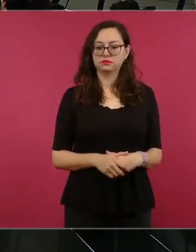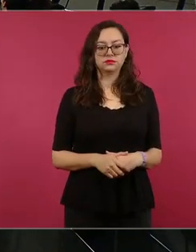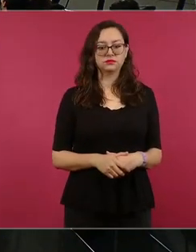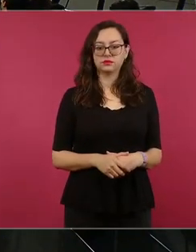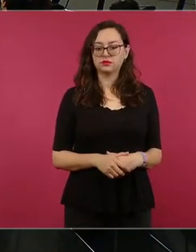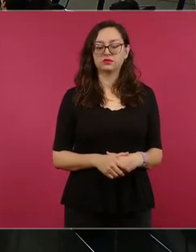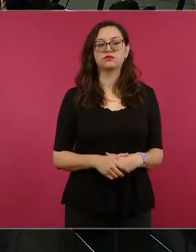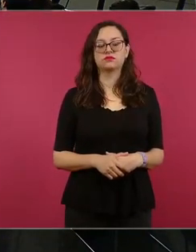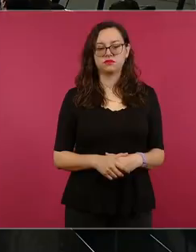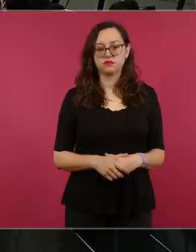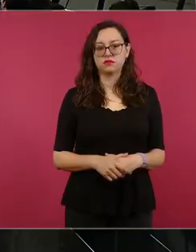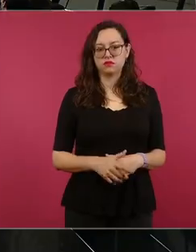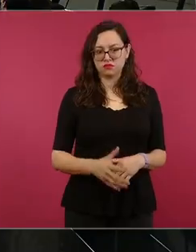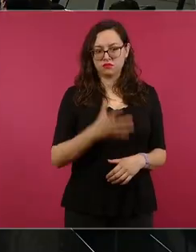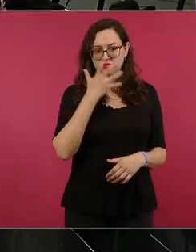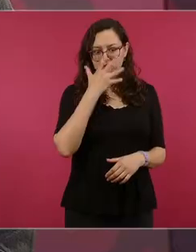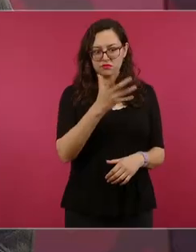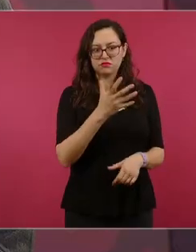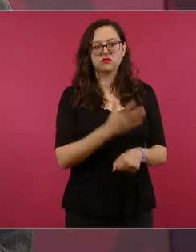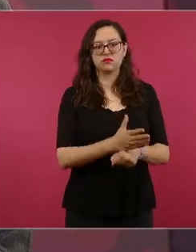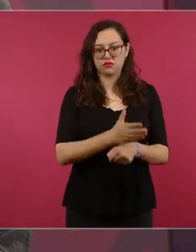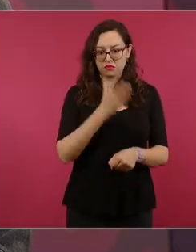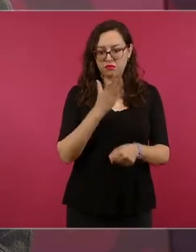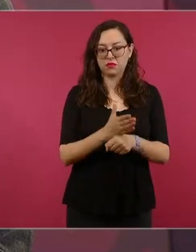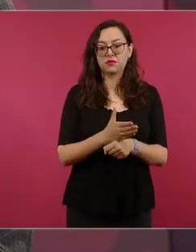el que no haya contubernio